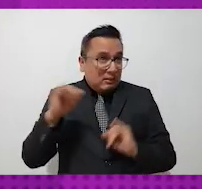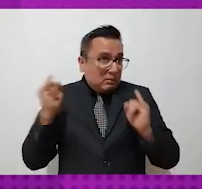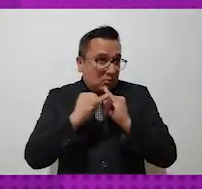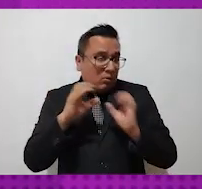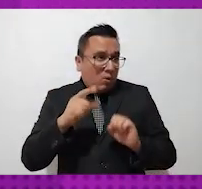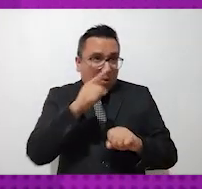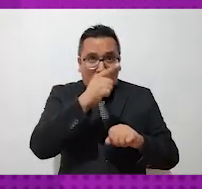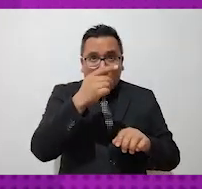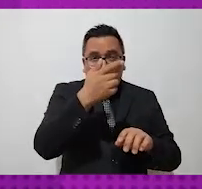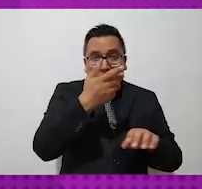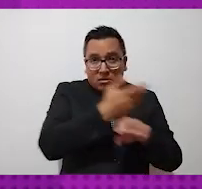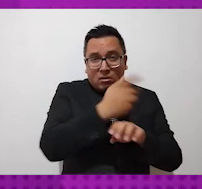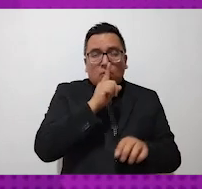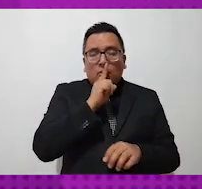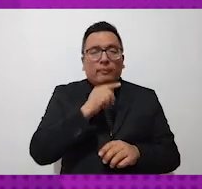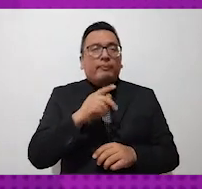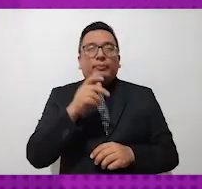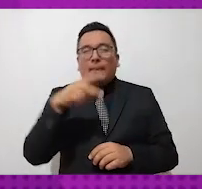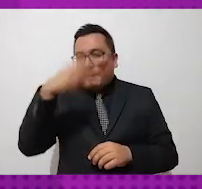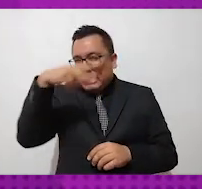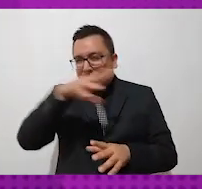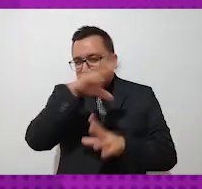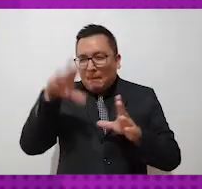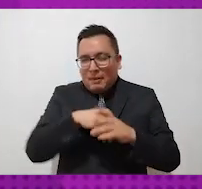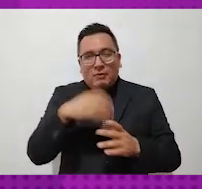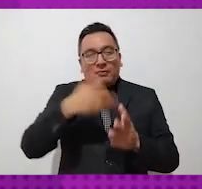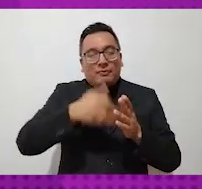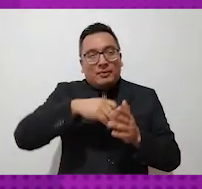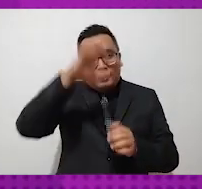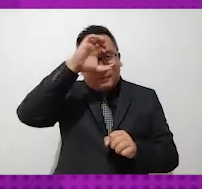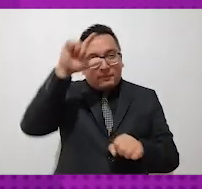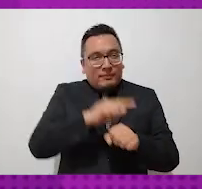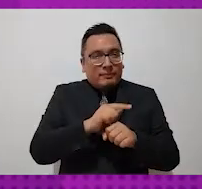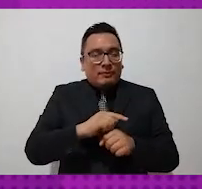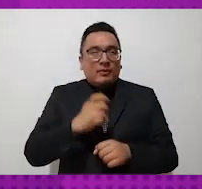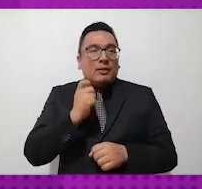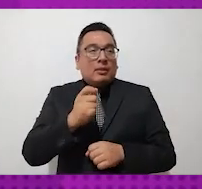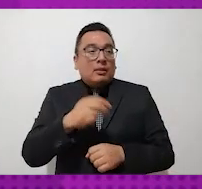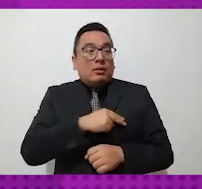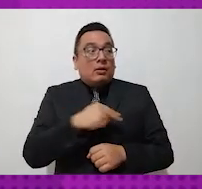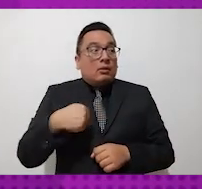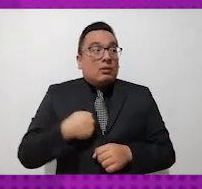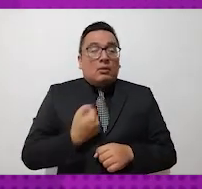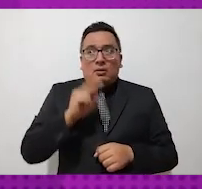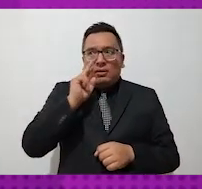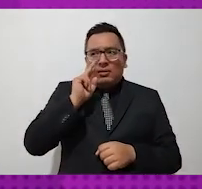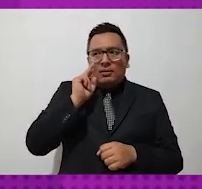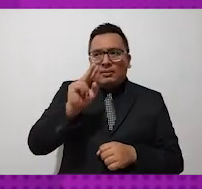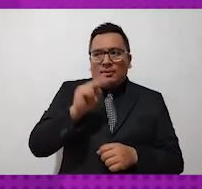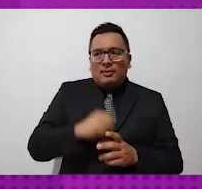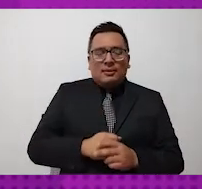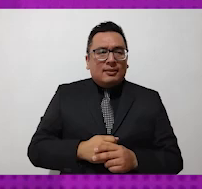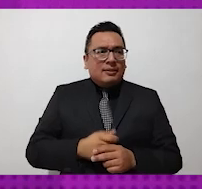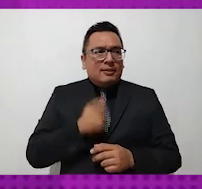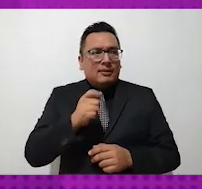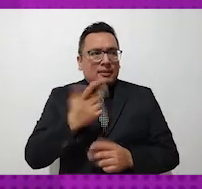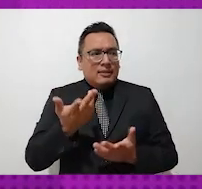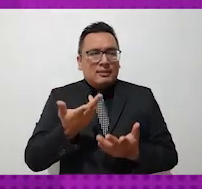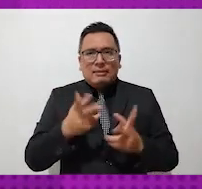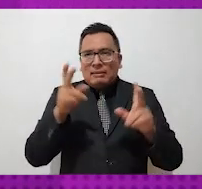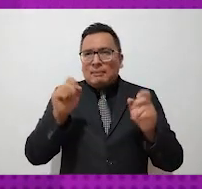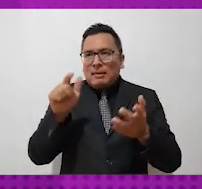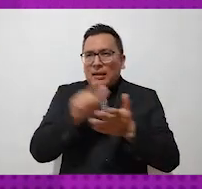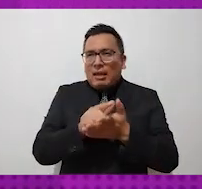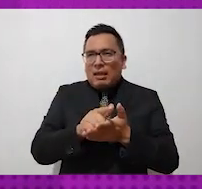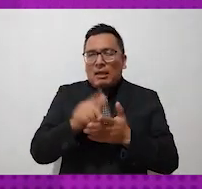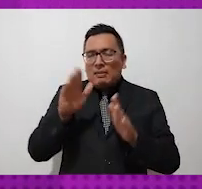refiero a un estado ni a una ciudad, pero nos falta mucha cultura en torno a dejar de estigmatizar todo lo que tenga que ver con cuestión